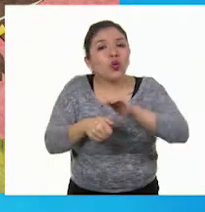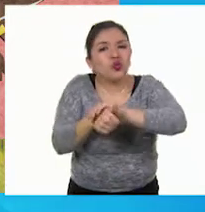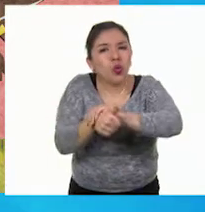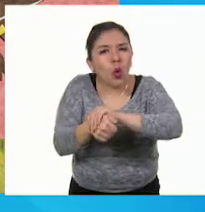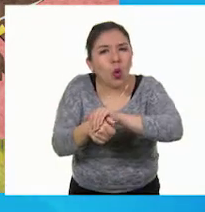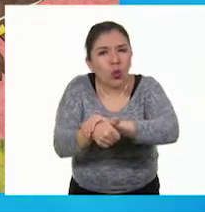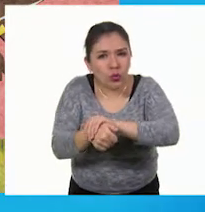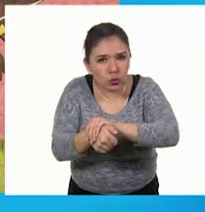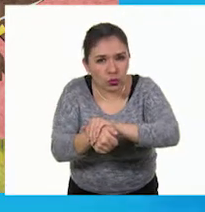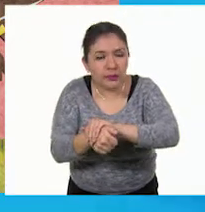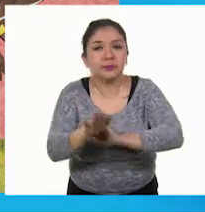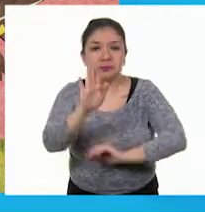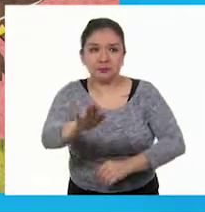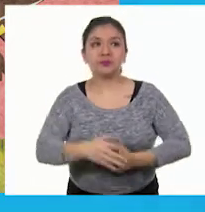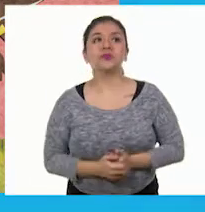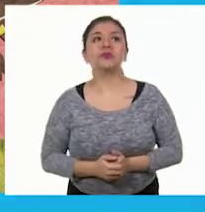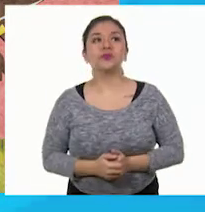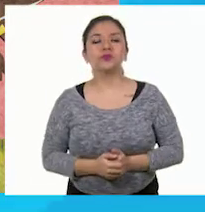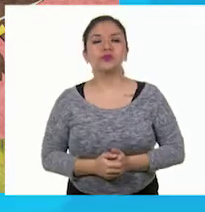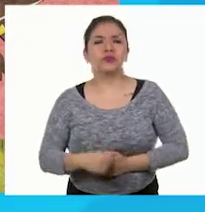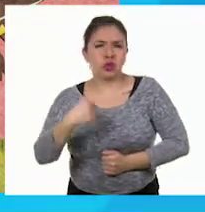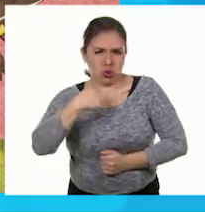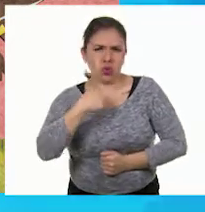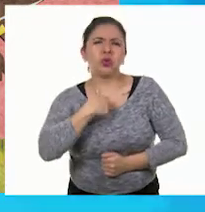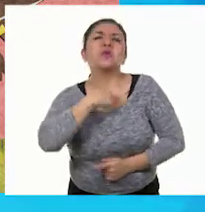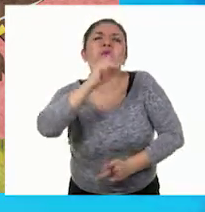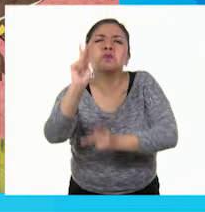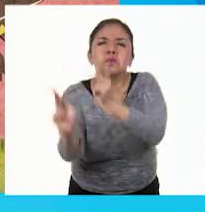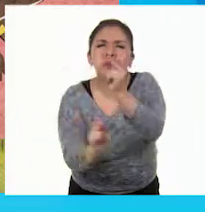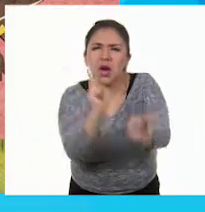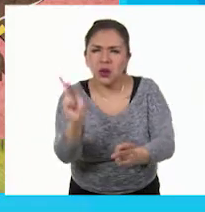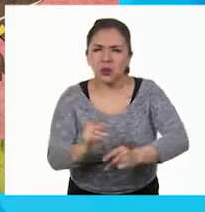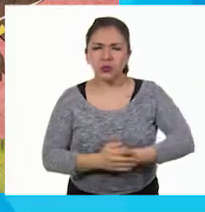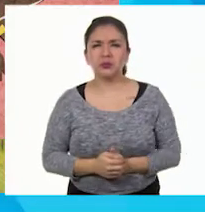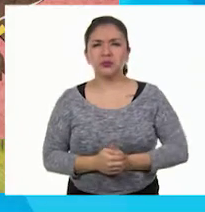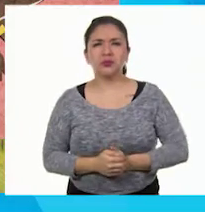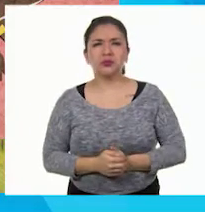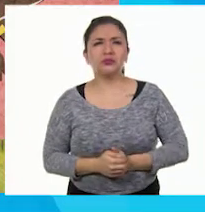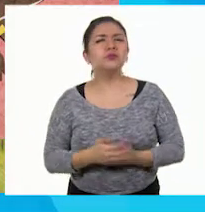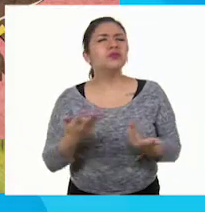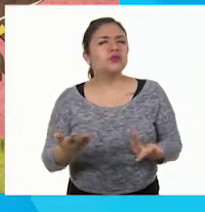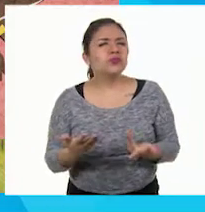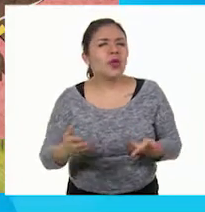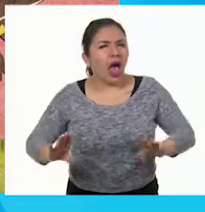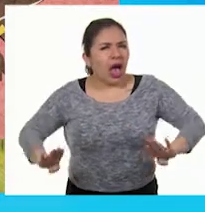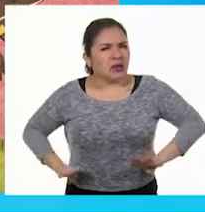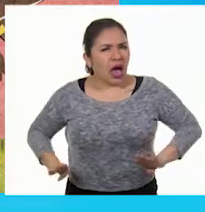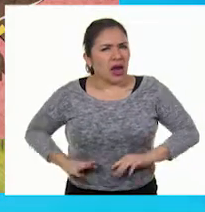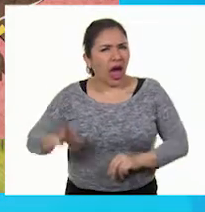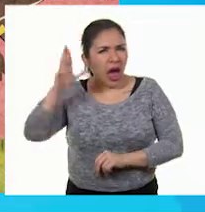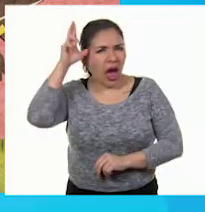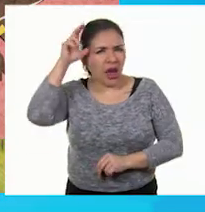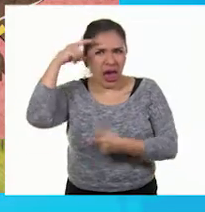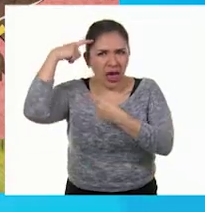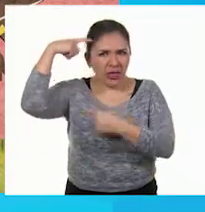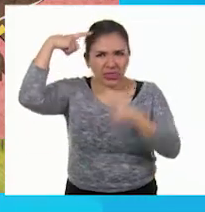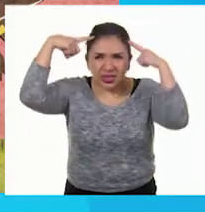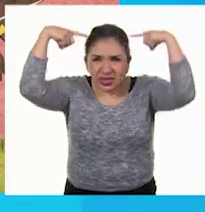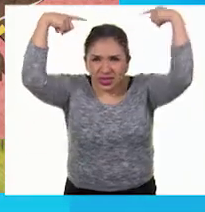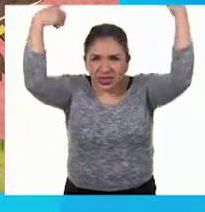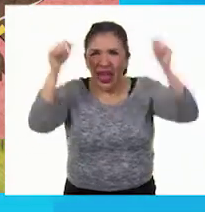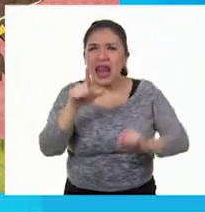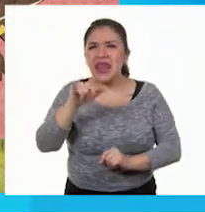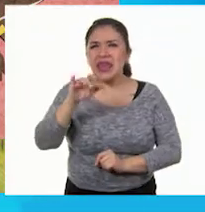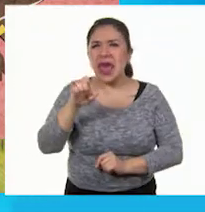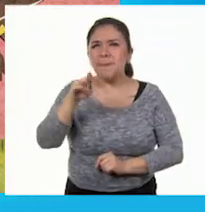bien. Yo te quiero preguntar, Mariana... ¿Cuál es una característica de la liebre? Voy a borrar aquí.